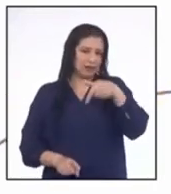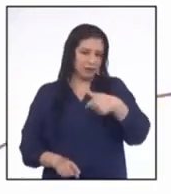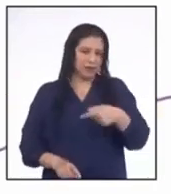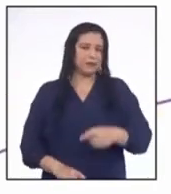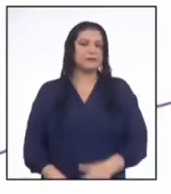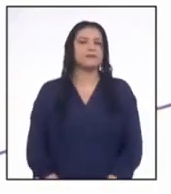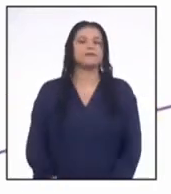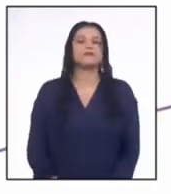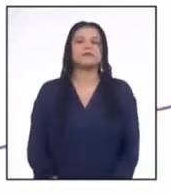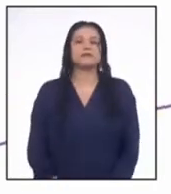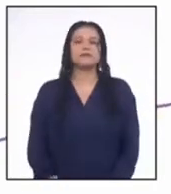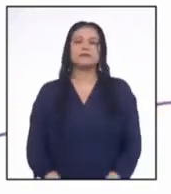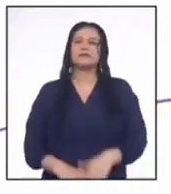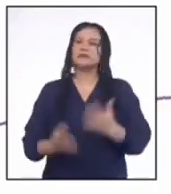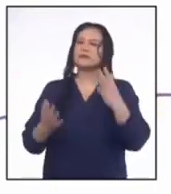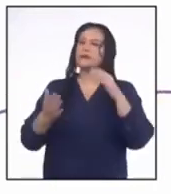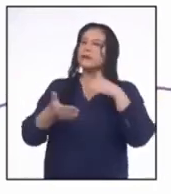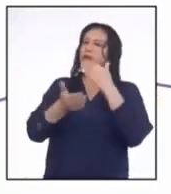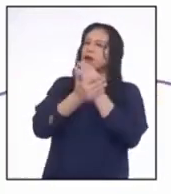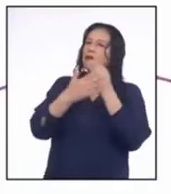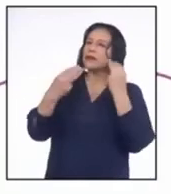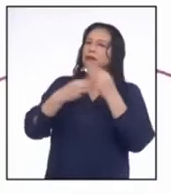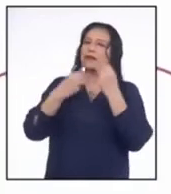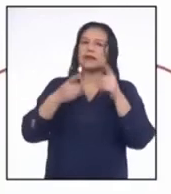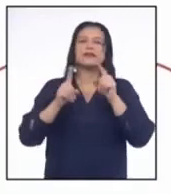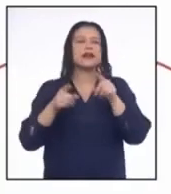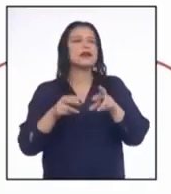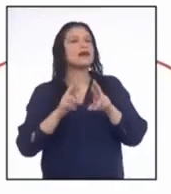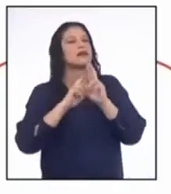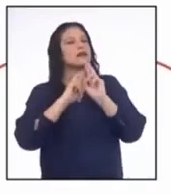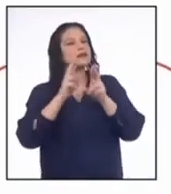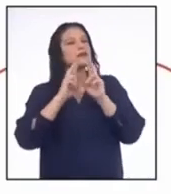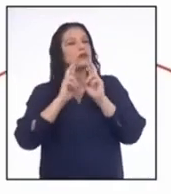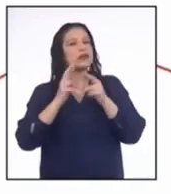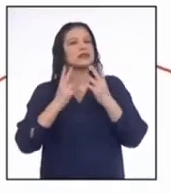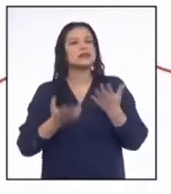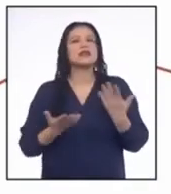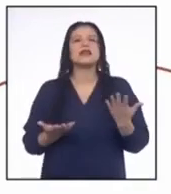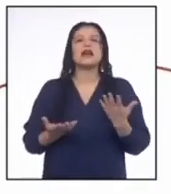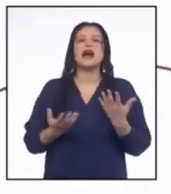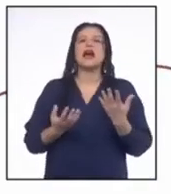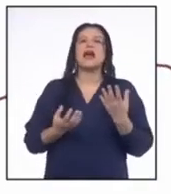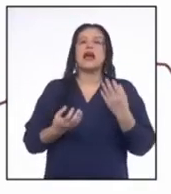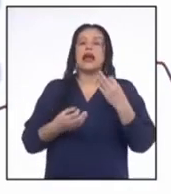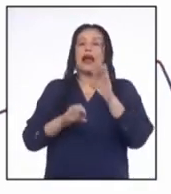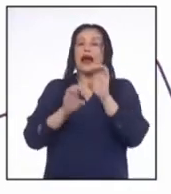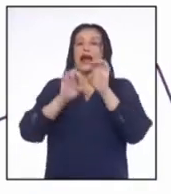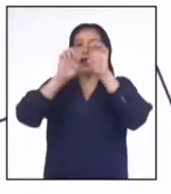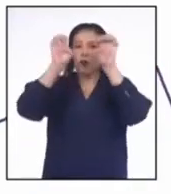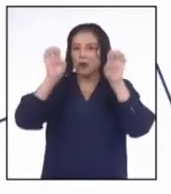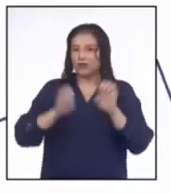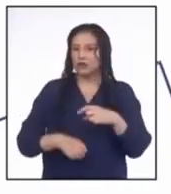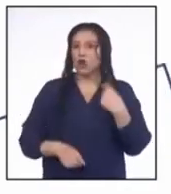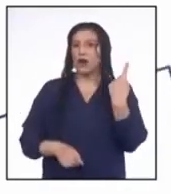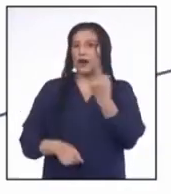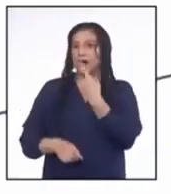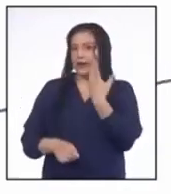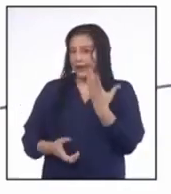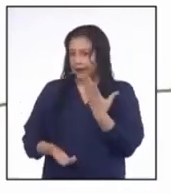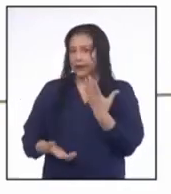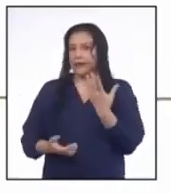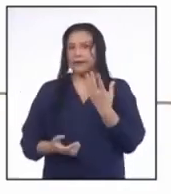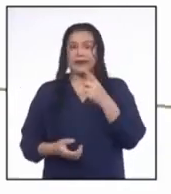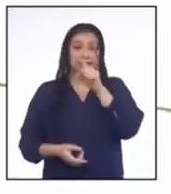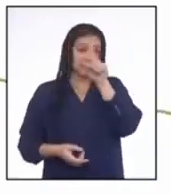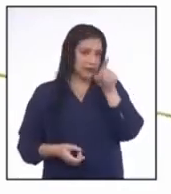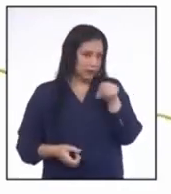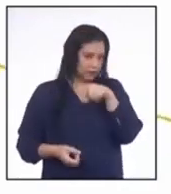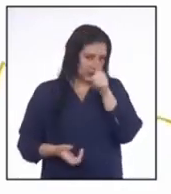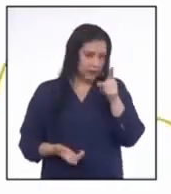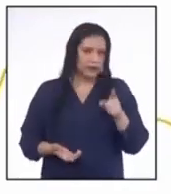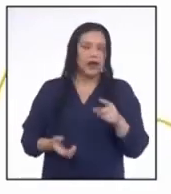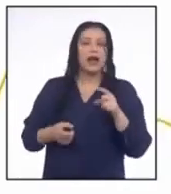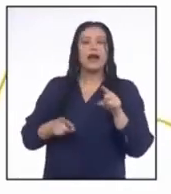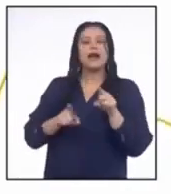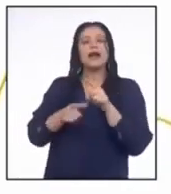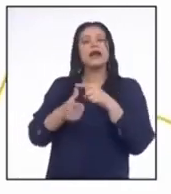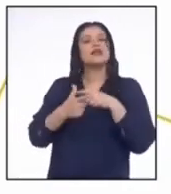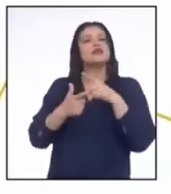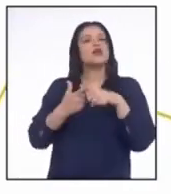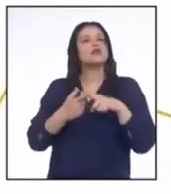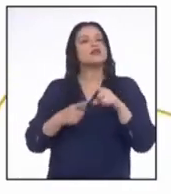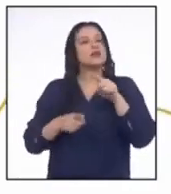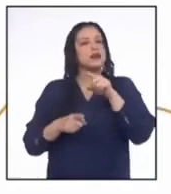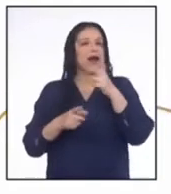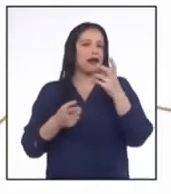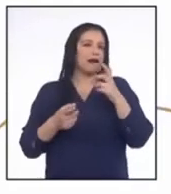Profesora, la situación pedía que la respuesta tenga forma de la ecuación general de la circunferencia. Por lo tanto, la ecuación general